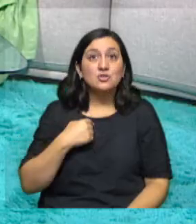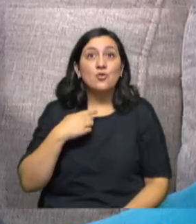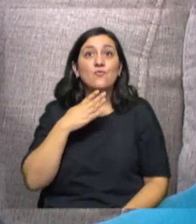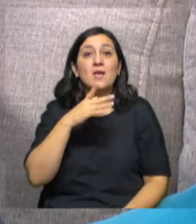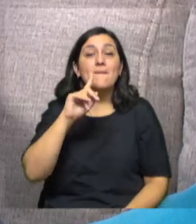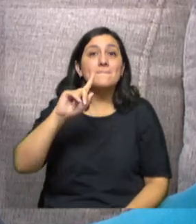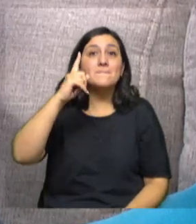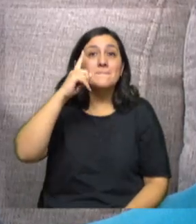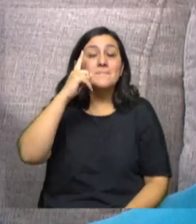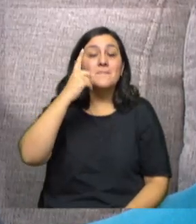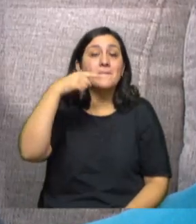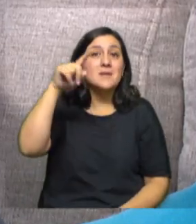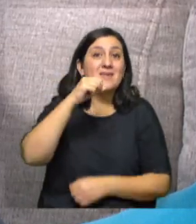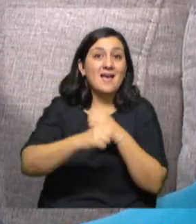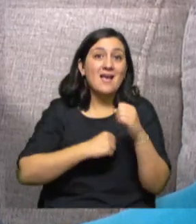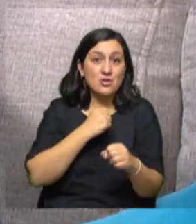que era experimental,